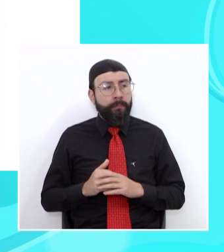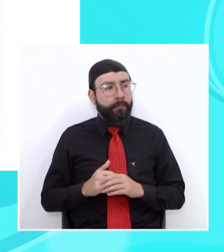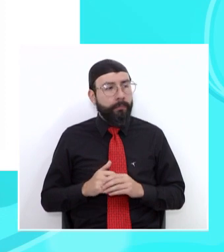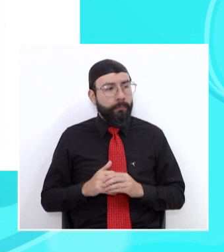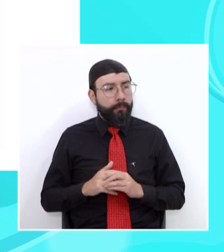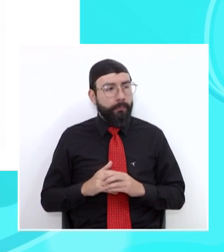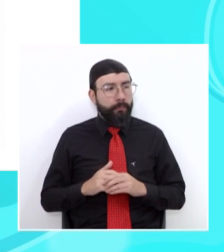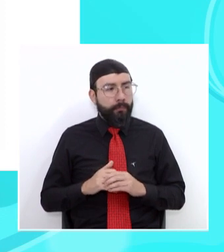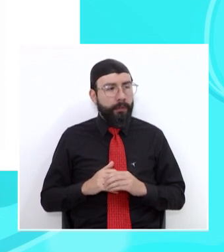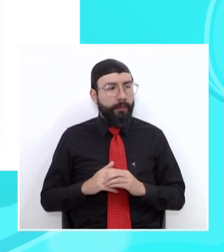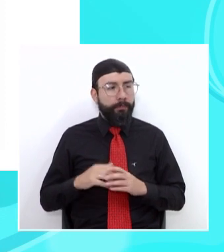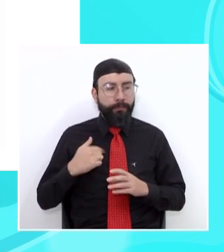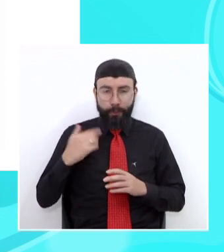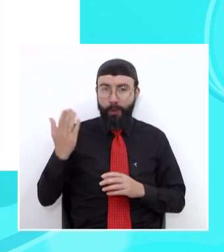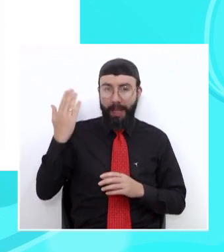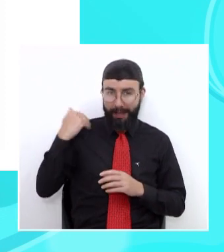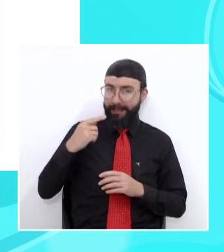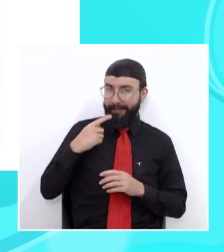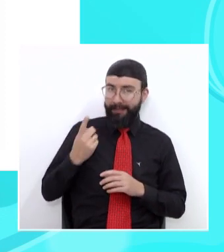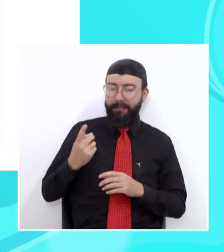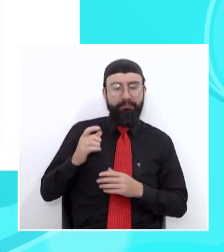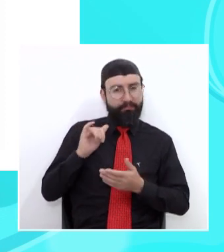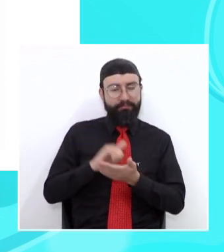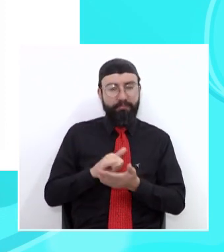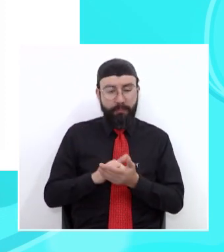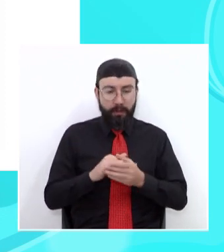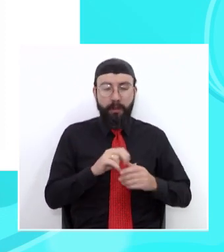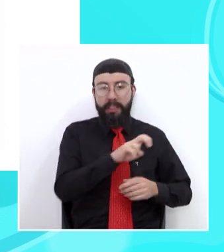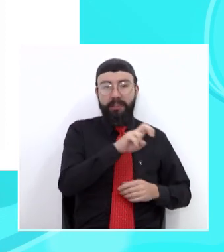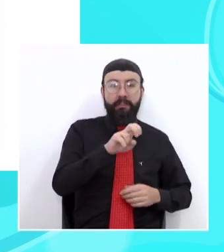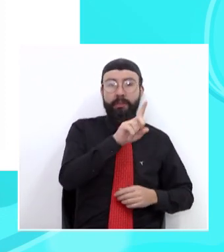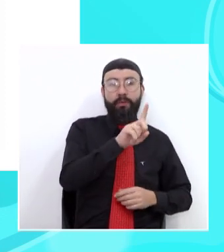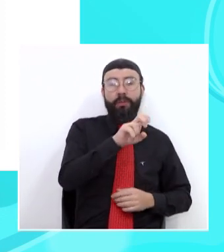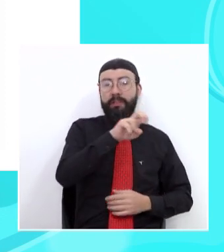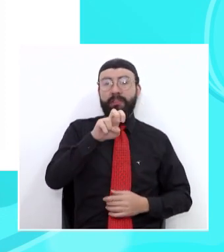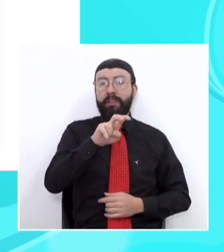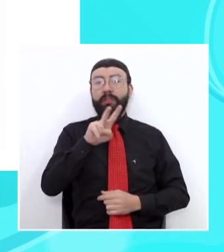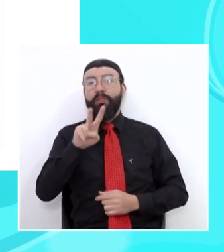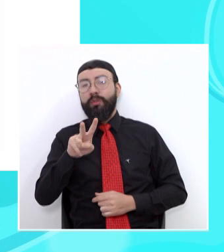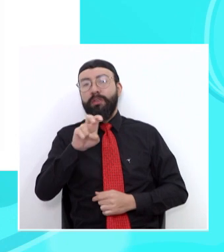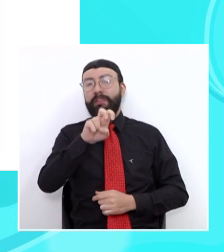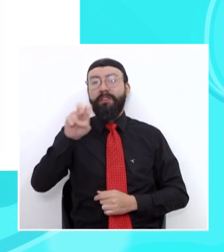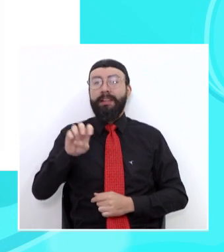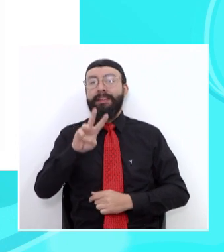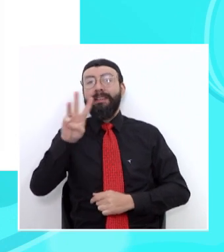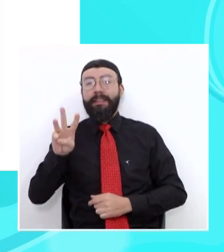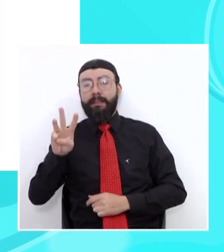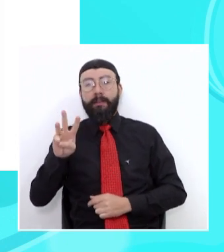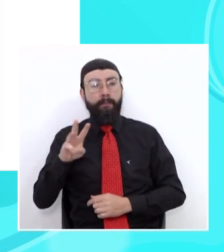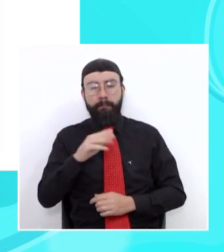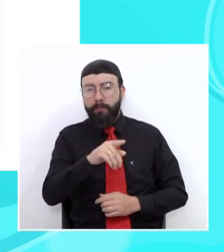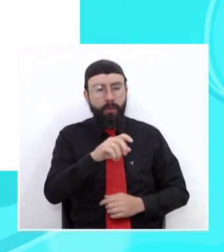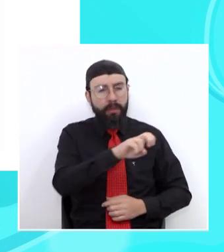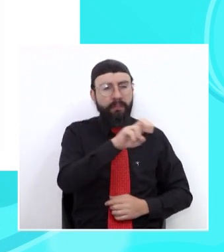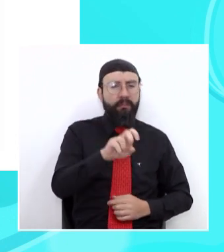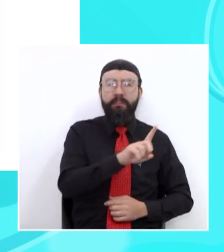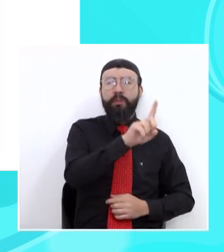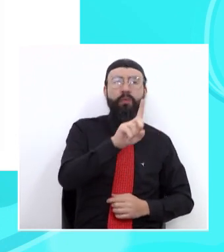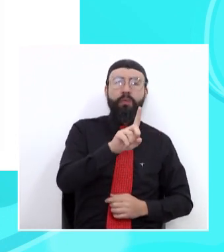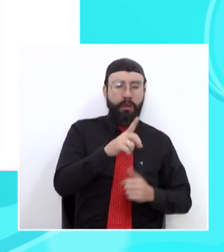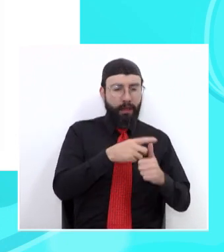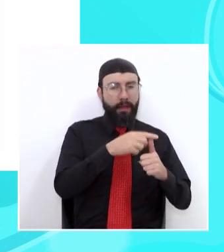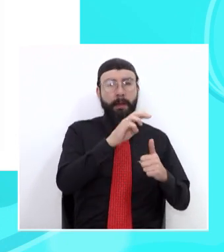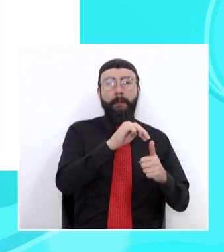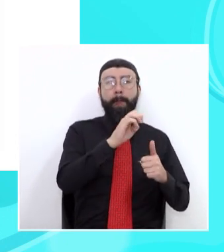era lo que les contaba, ¿sí? Entonces, en fase 1, en fase 2 y en fase 3. En la fase 1 miramos que el mesodermo está